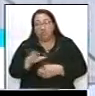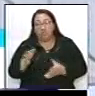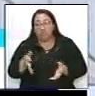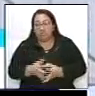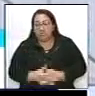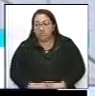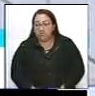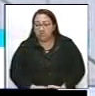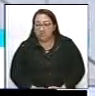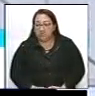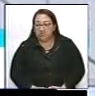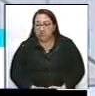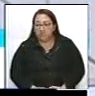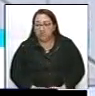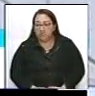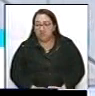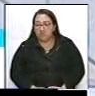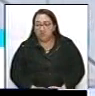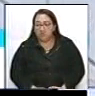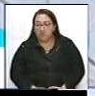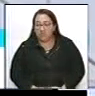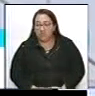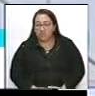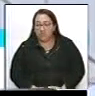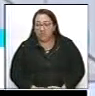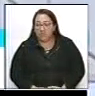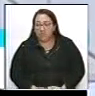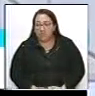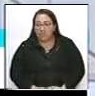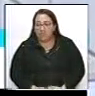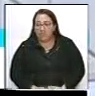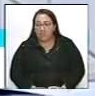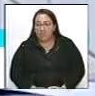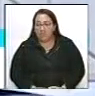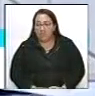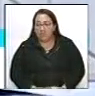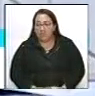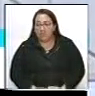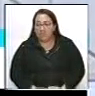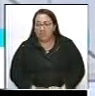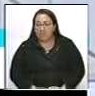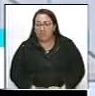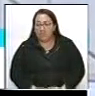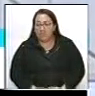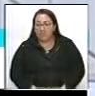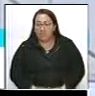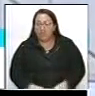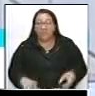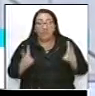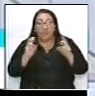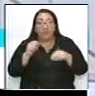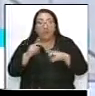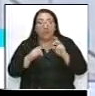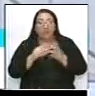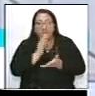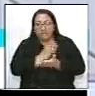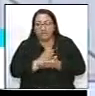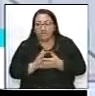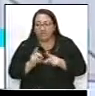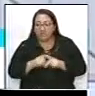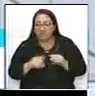hemos votado por ellos. Claro, han sido casos en los que se ha desestimado, pero